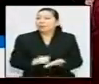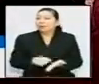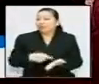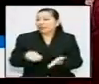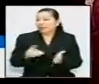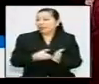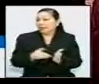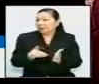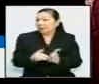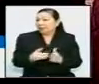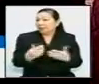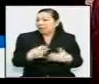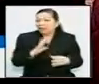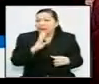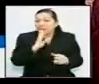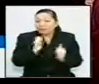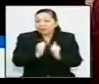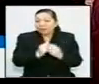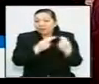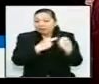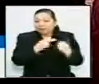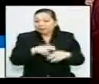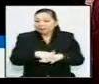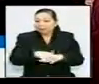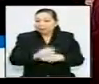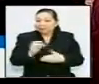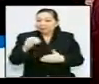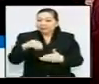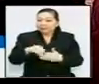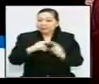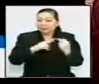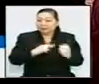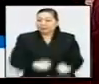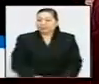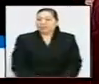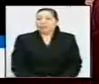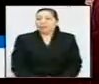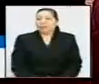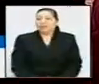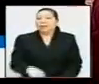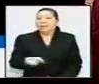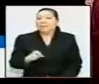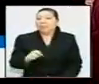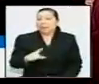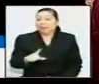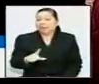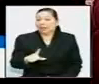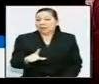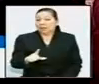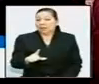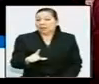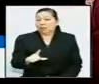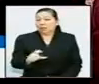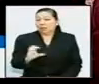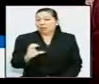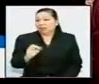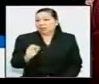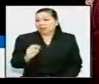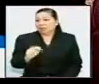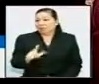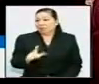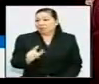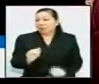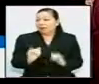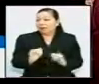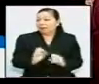la directiva, y ya no hablamos solo de responsabilidades administrativas, sino incluyó responsabilidades penales y civiles. Entonces, eso creo, presidente, hay